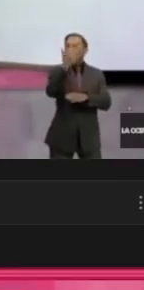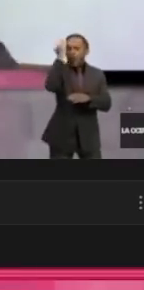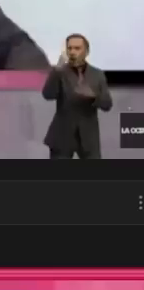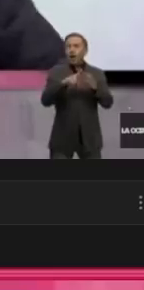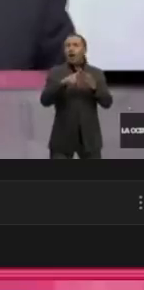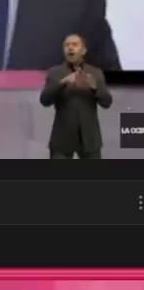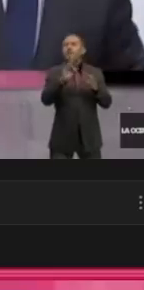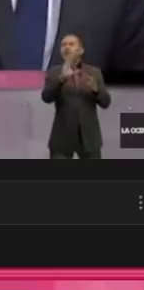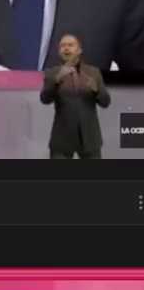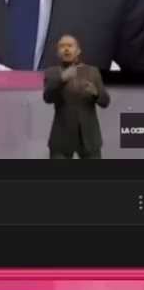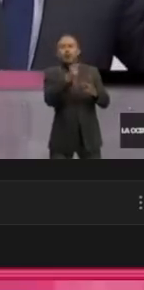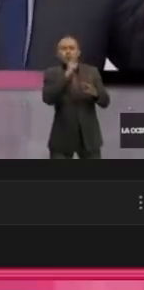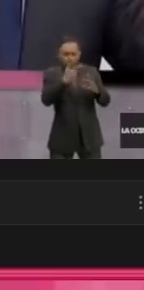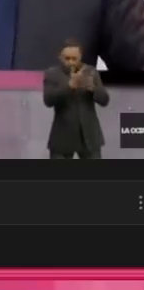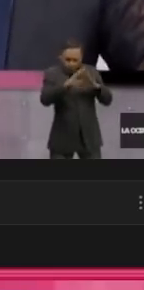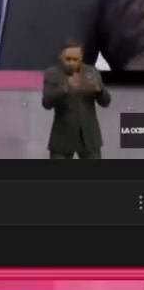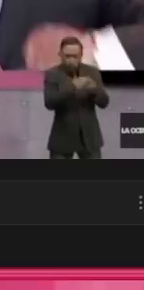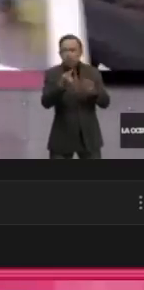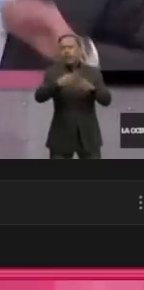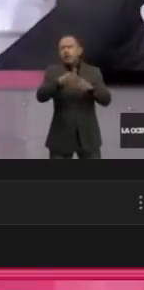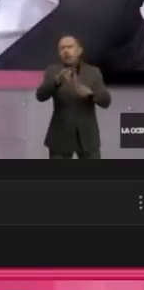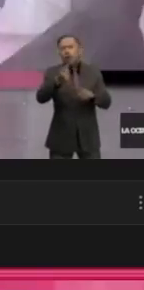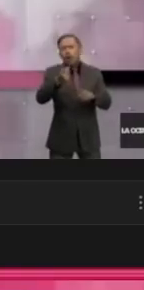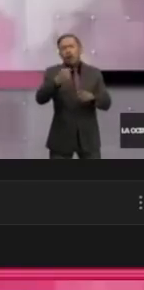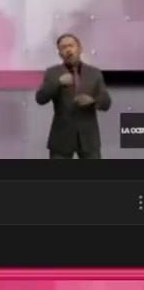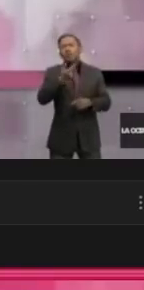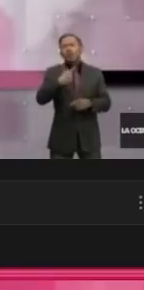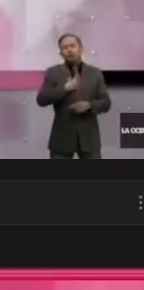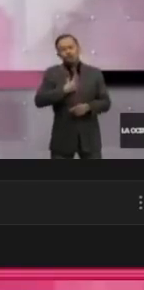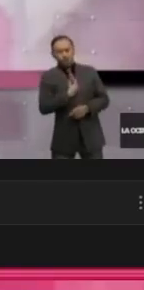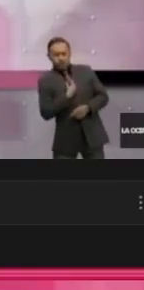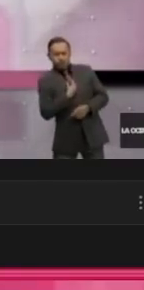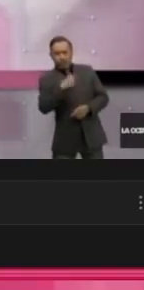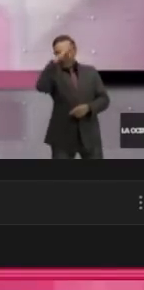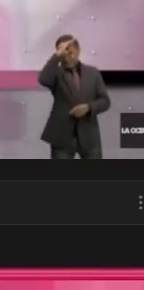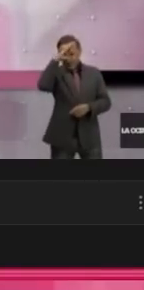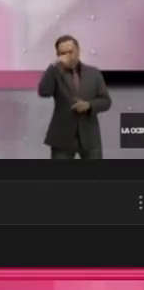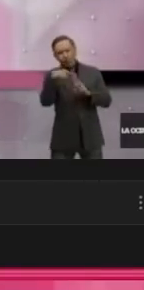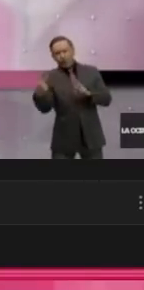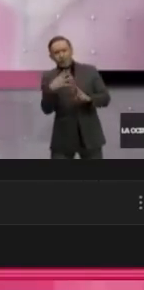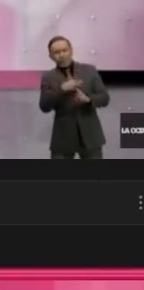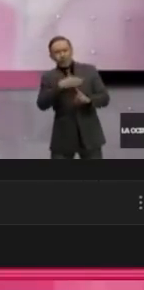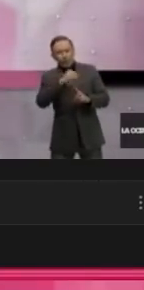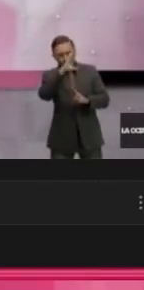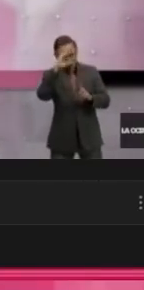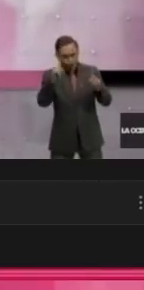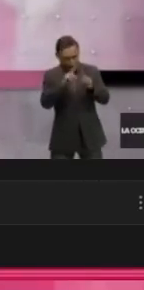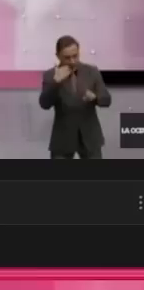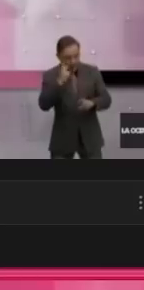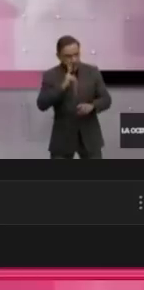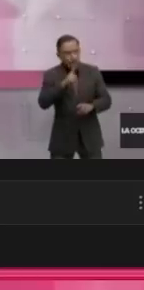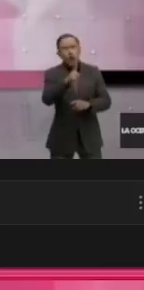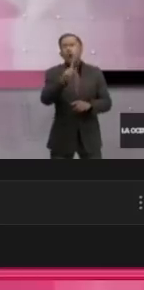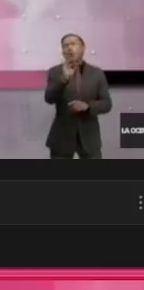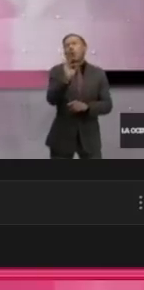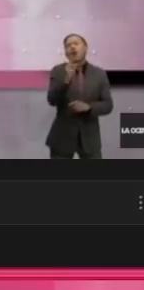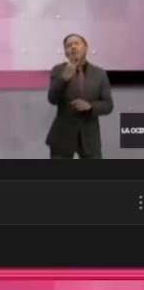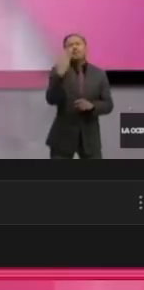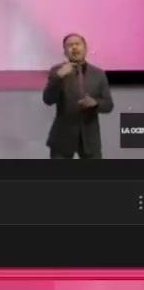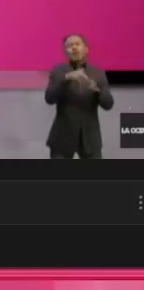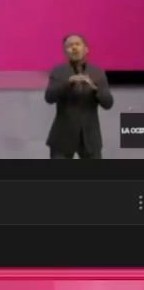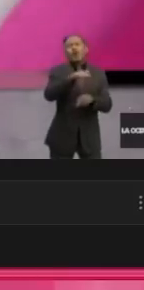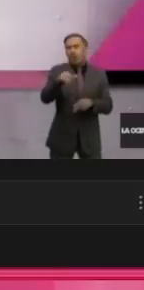militares? ¿Quieres que te enseñe la foto de Chapito? ¿Quieres que te enseñe que el señor prometió que iba? A ver, tráigan los 43 de Ayotzinapa, ni eso has